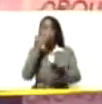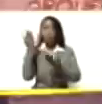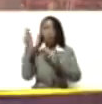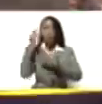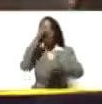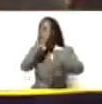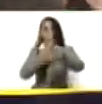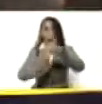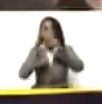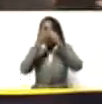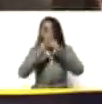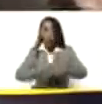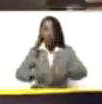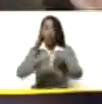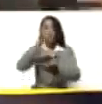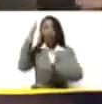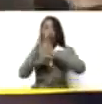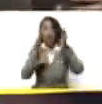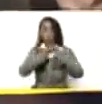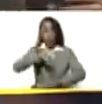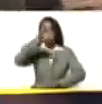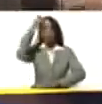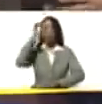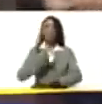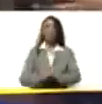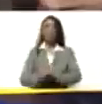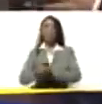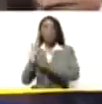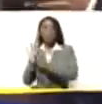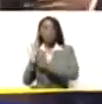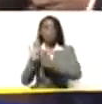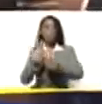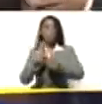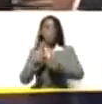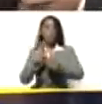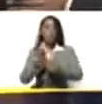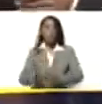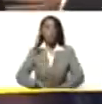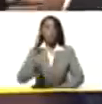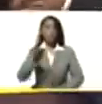y gloria a su espíritu que ejemplar e inmortal